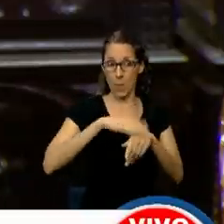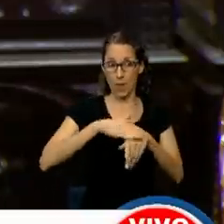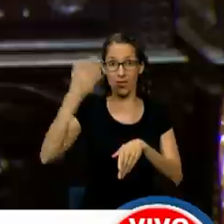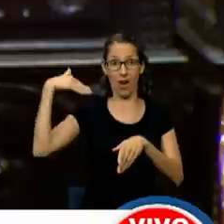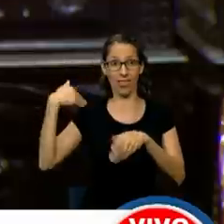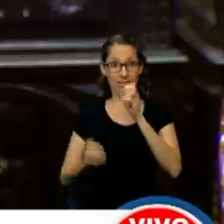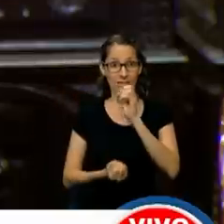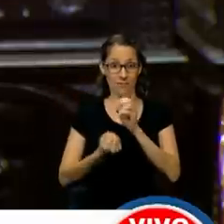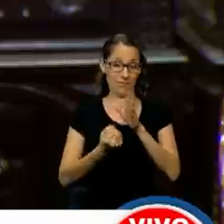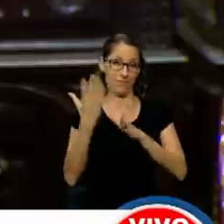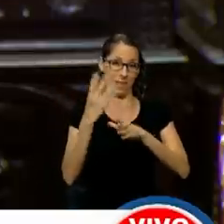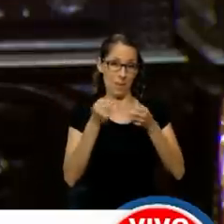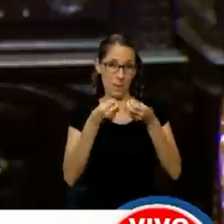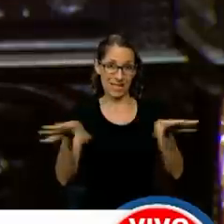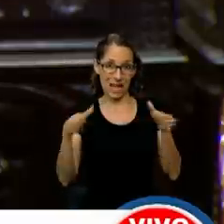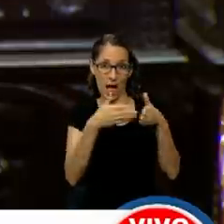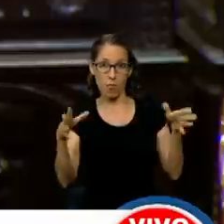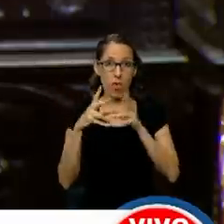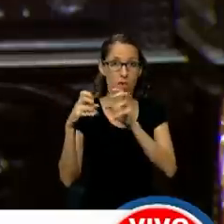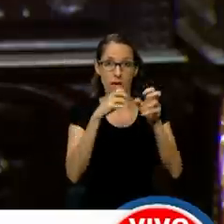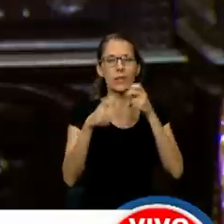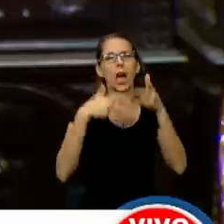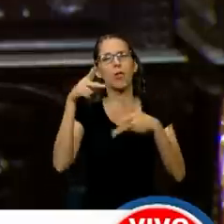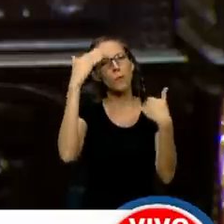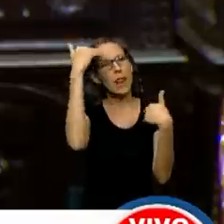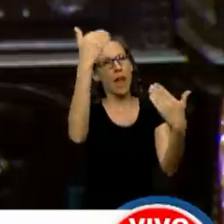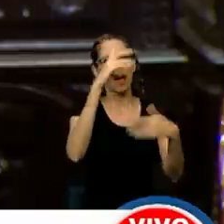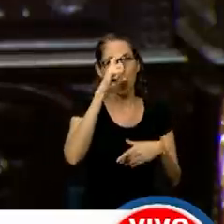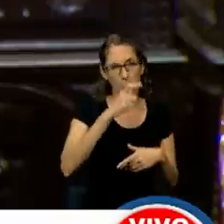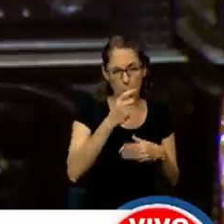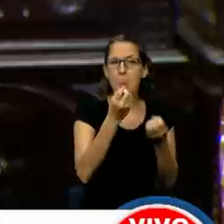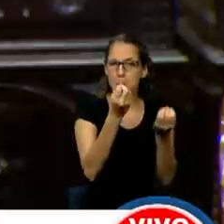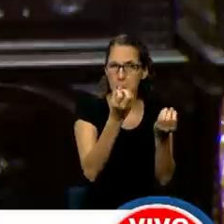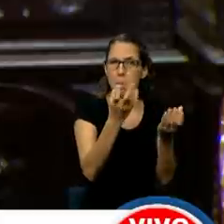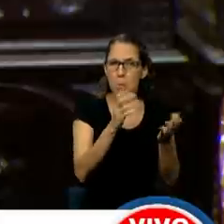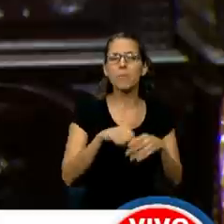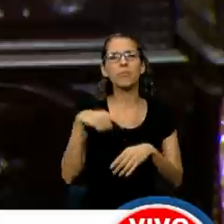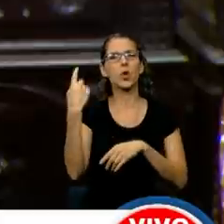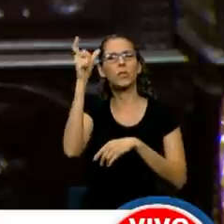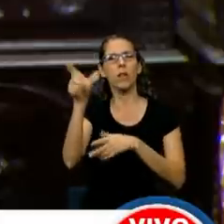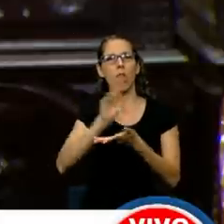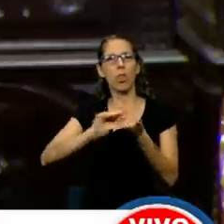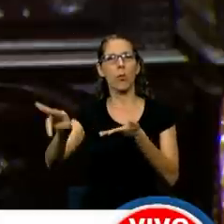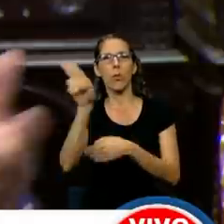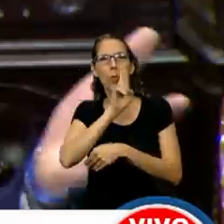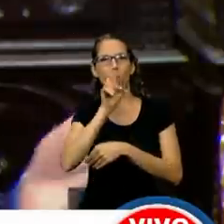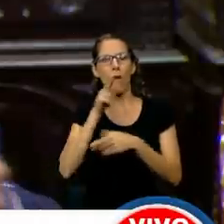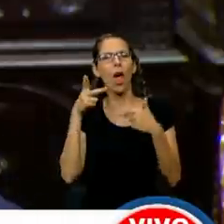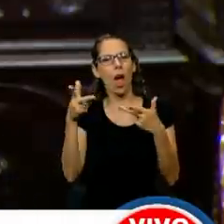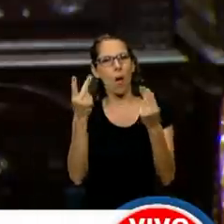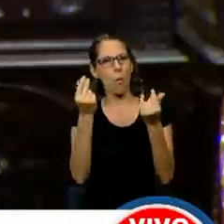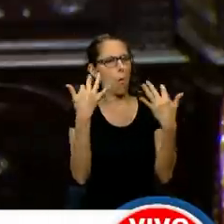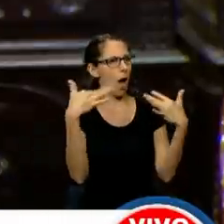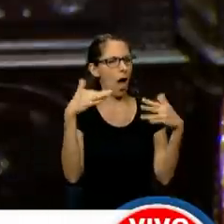parece bien lo que por ahí otra diputada valoro enormemente la presencia de todos los